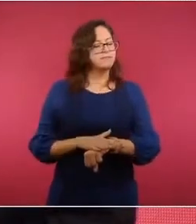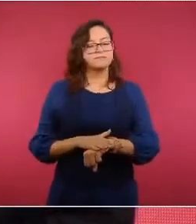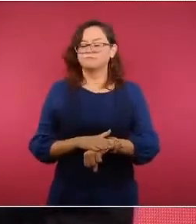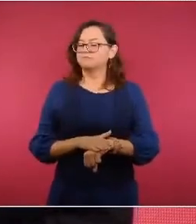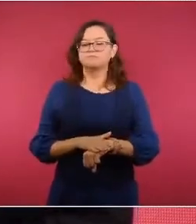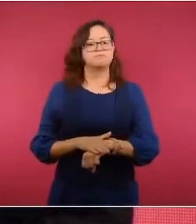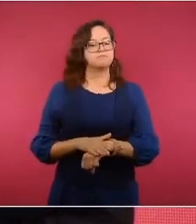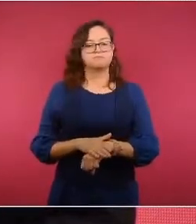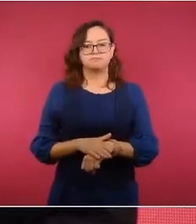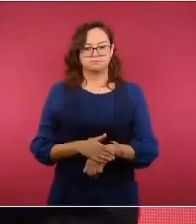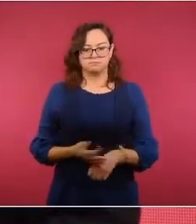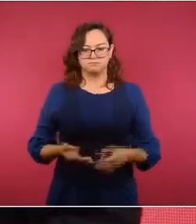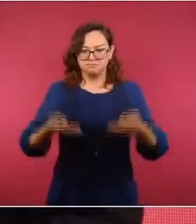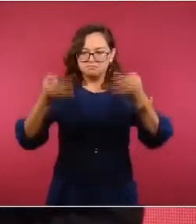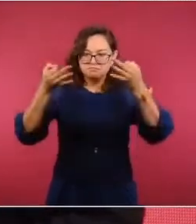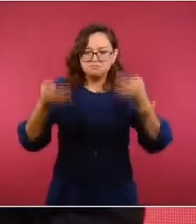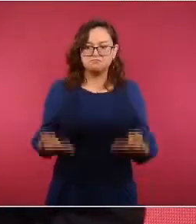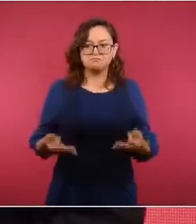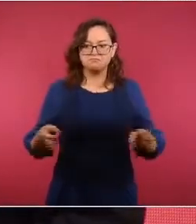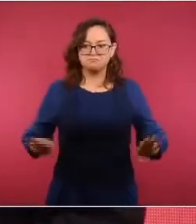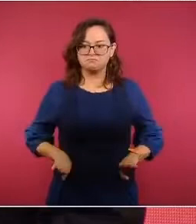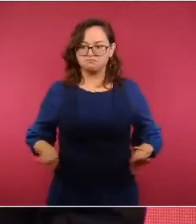asunto de principios.